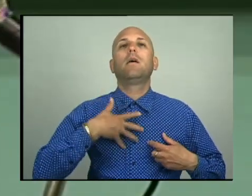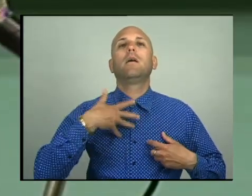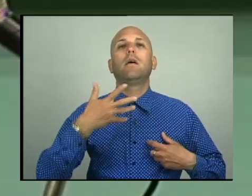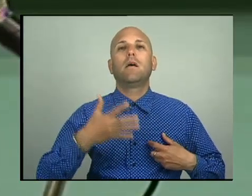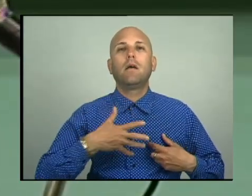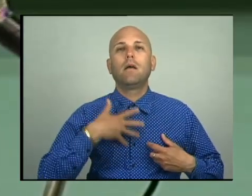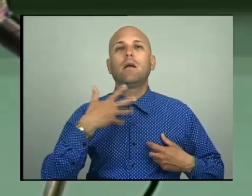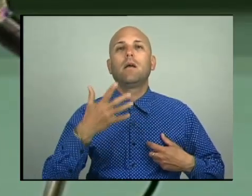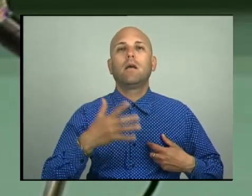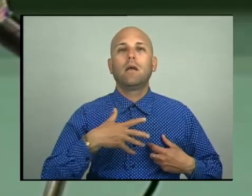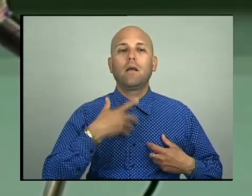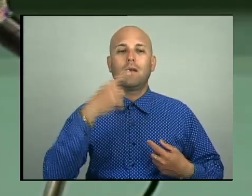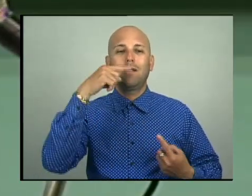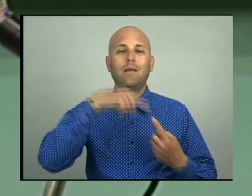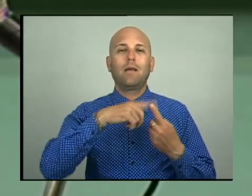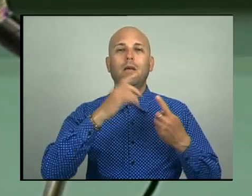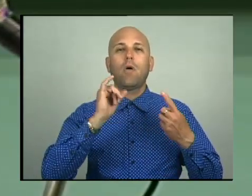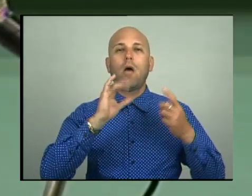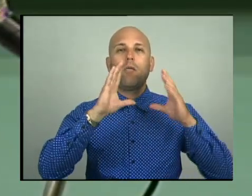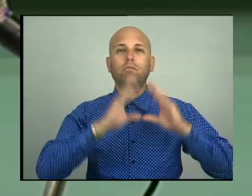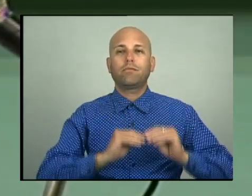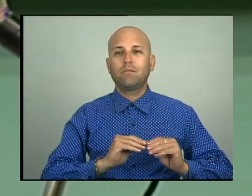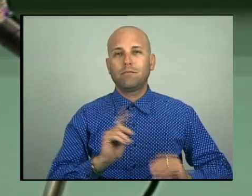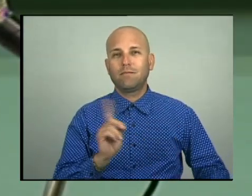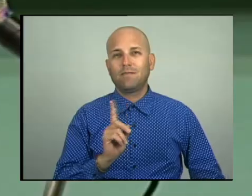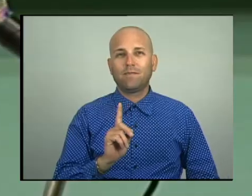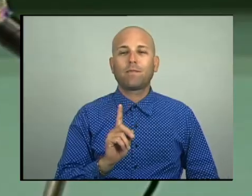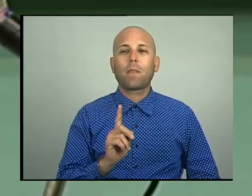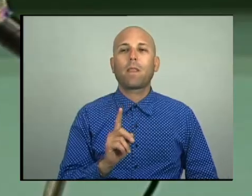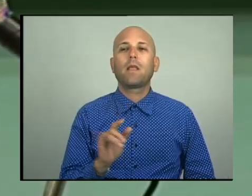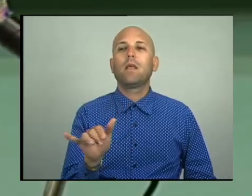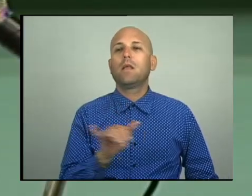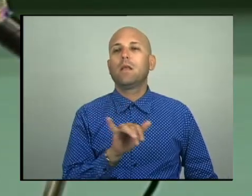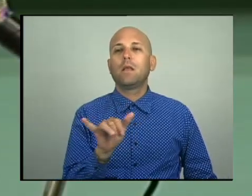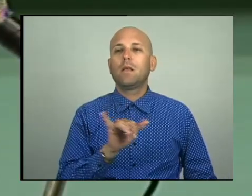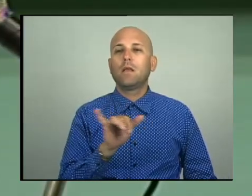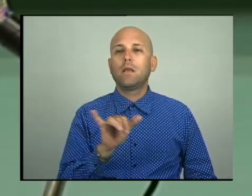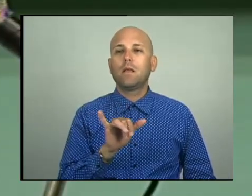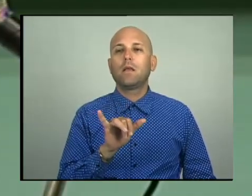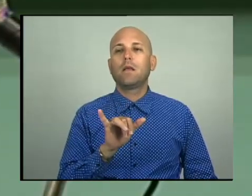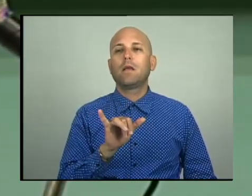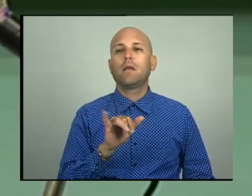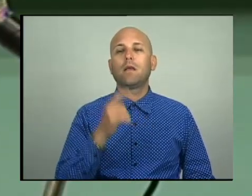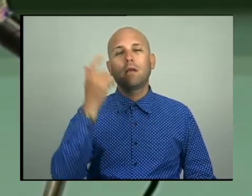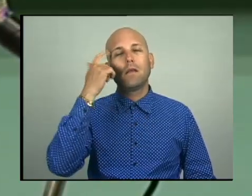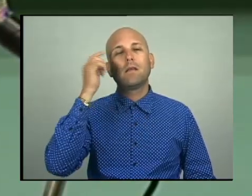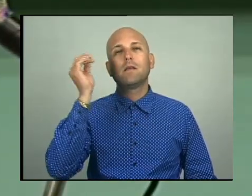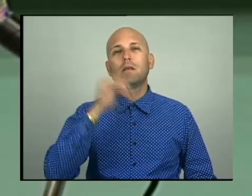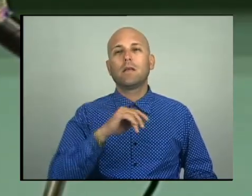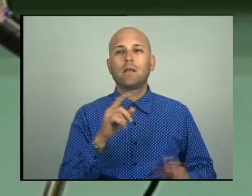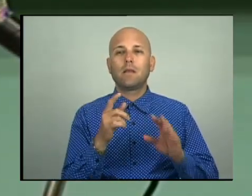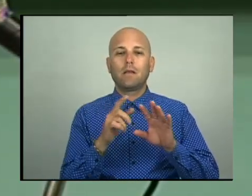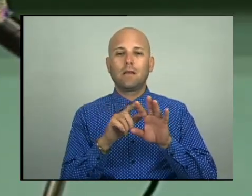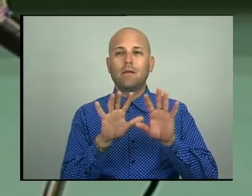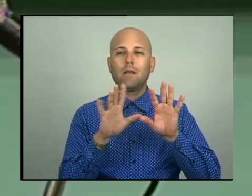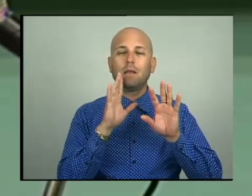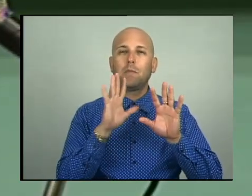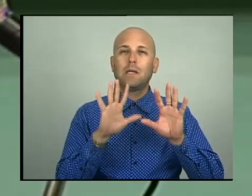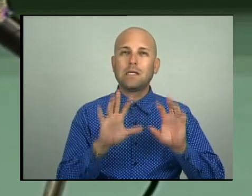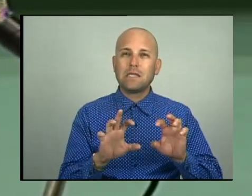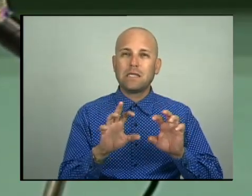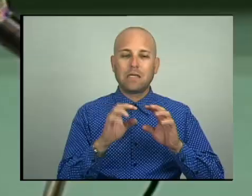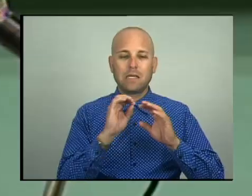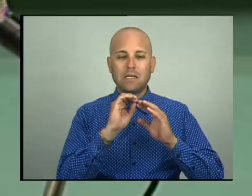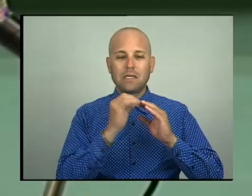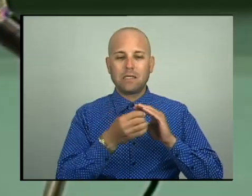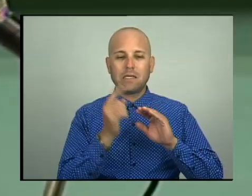eso disminuye el cortocircuito. Eso se describía, y también la presencia de hipocratismo digital, o sea, dedos en palillo de tambor, uñas en vidrio